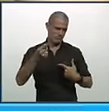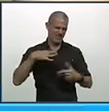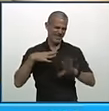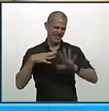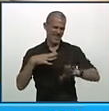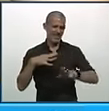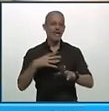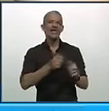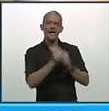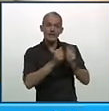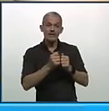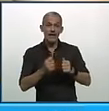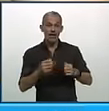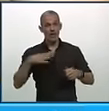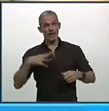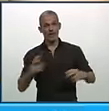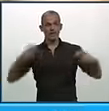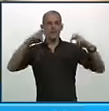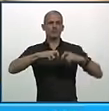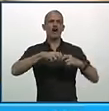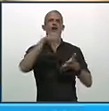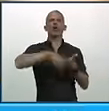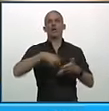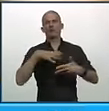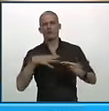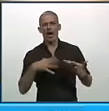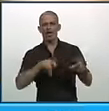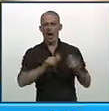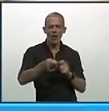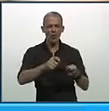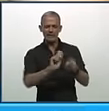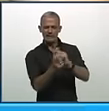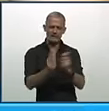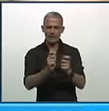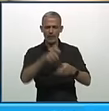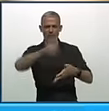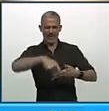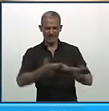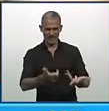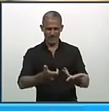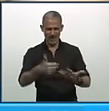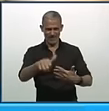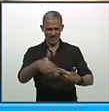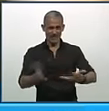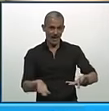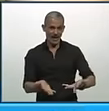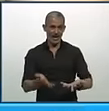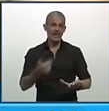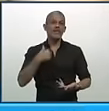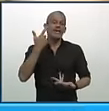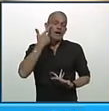con el empresario ya manejaremos lo del contrato, los ajustes que faltan y de más no quedarnos